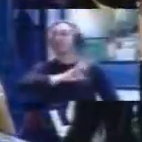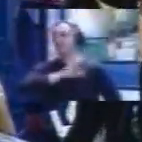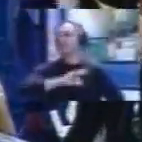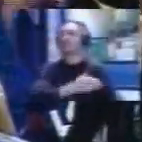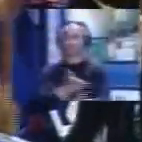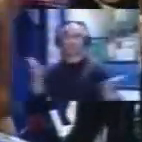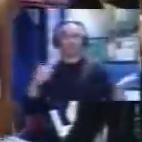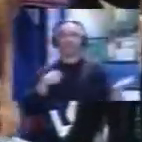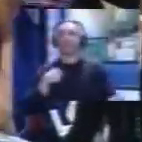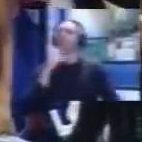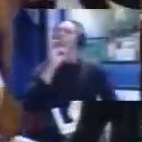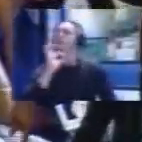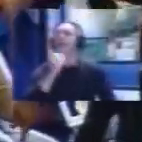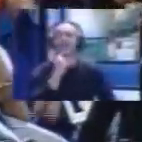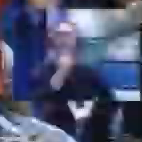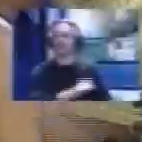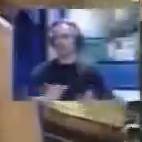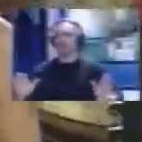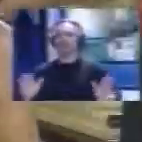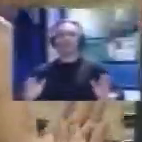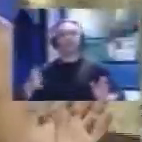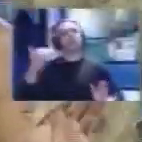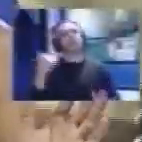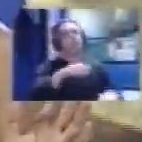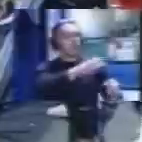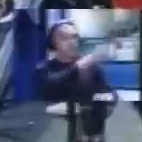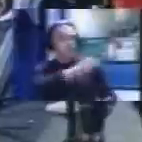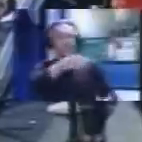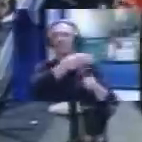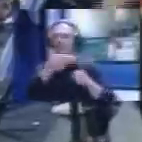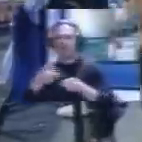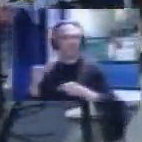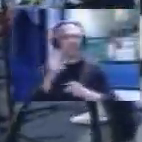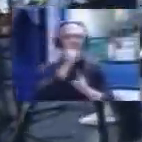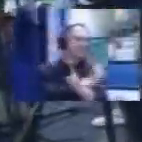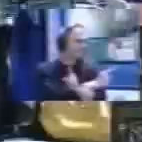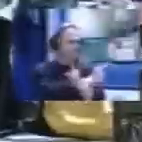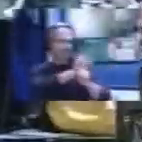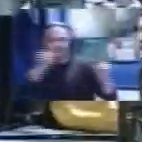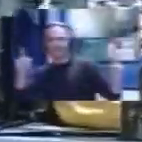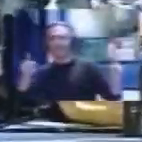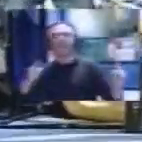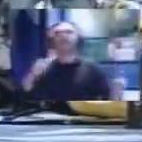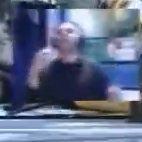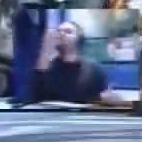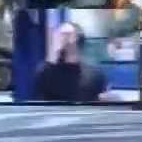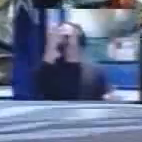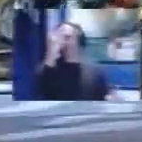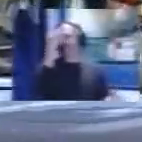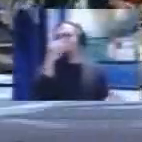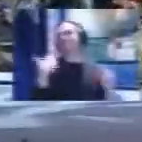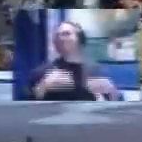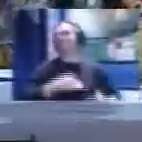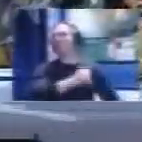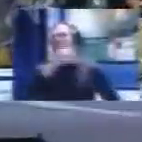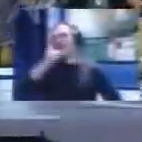les digo la verdad. Ellos ya van de payaso todo el año al